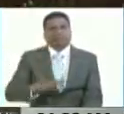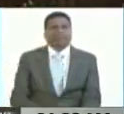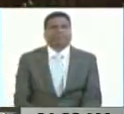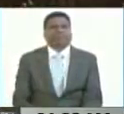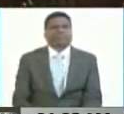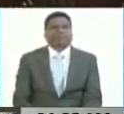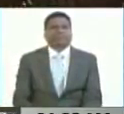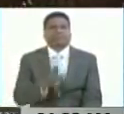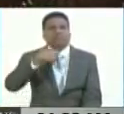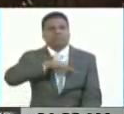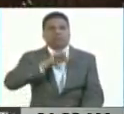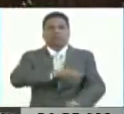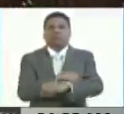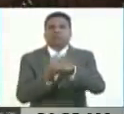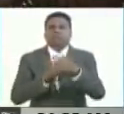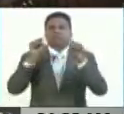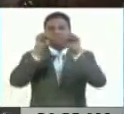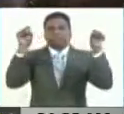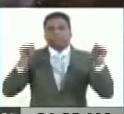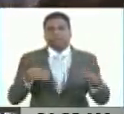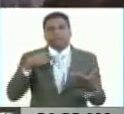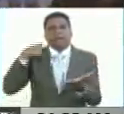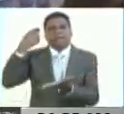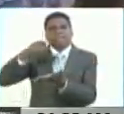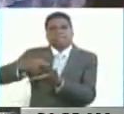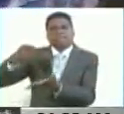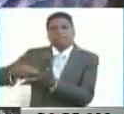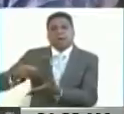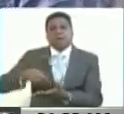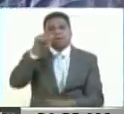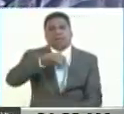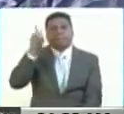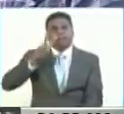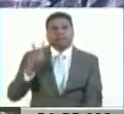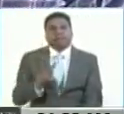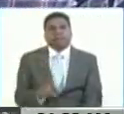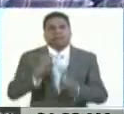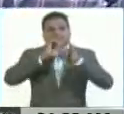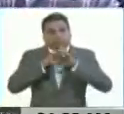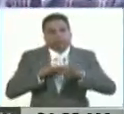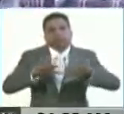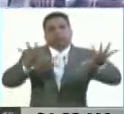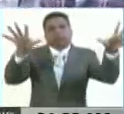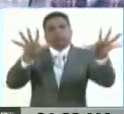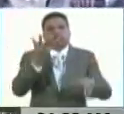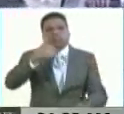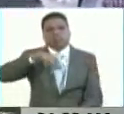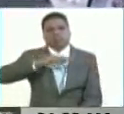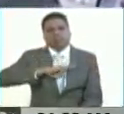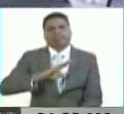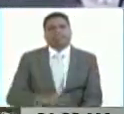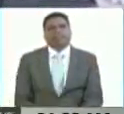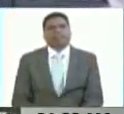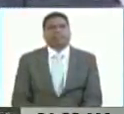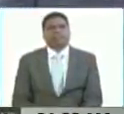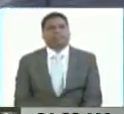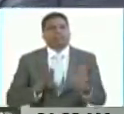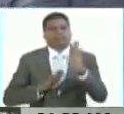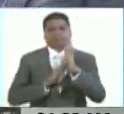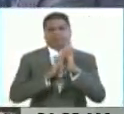fortaleciendo el sistema electrónico de pago del país y expandiéndolo al máximo